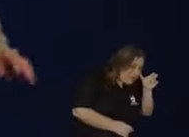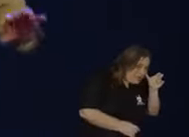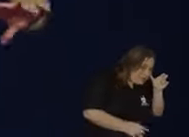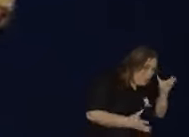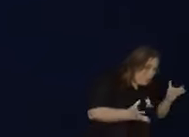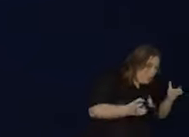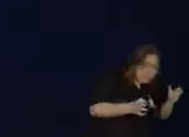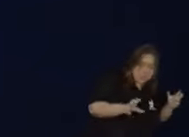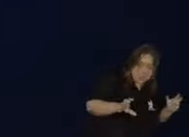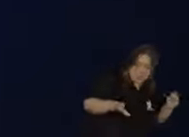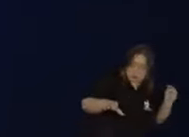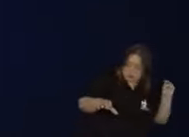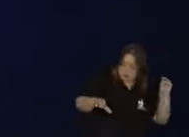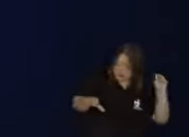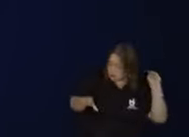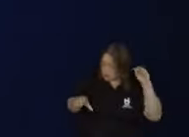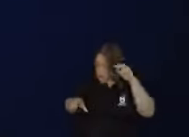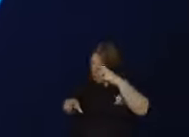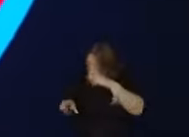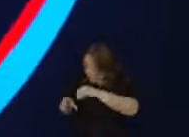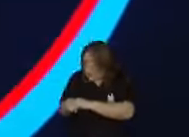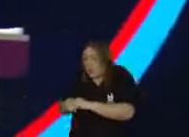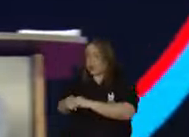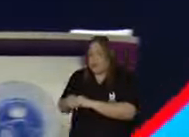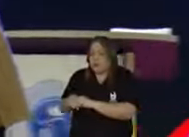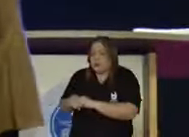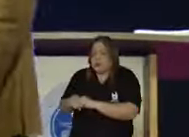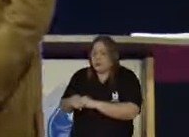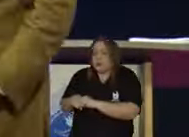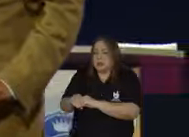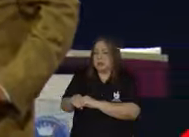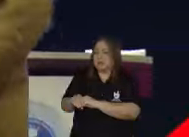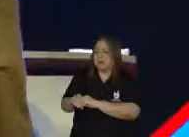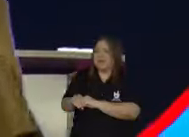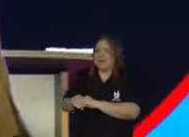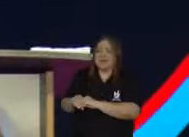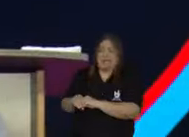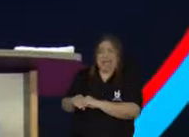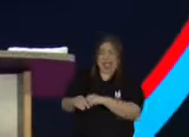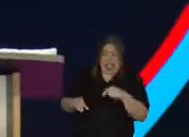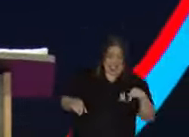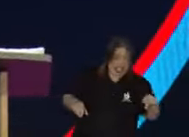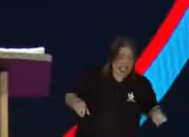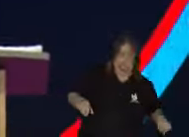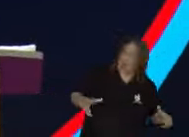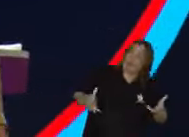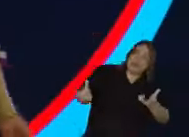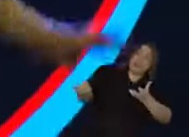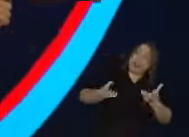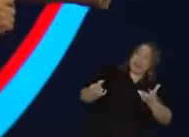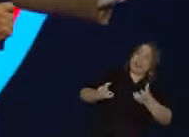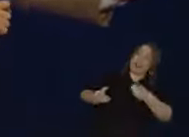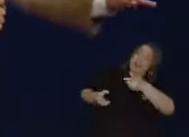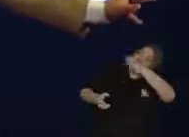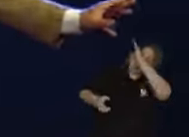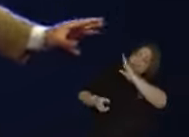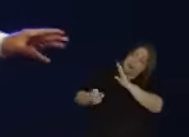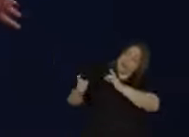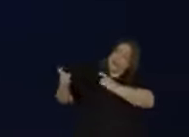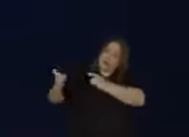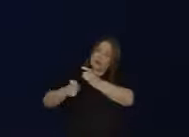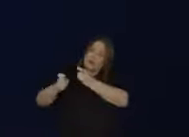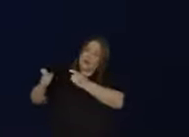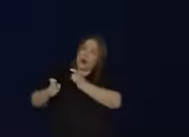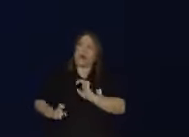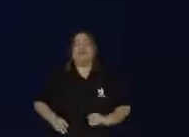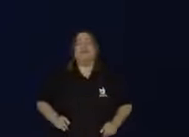de alguna manera quiere meterse en la soberanía de Dios, en nuestros desiertos, que son parte de la